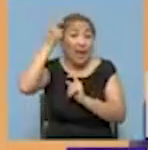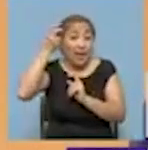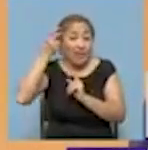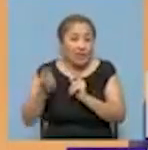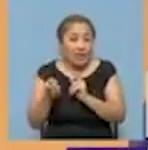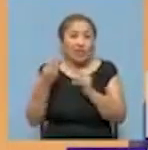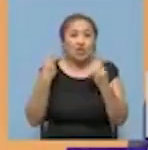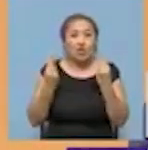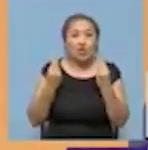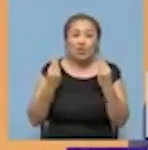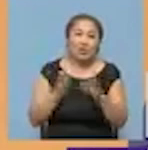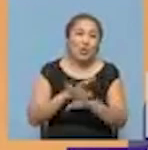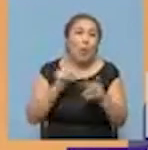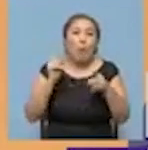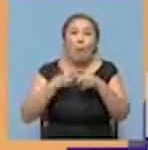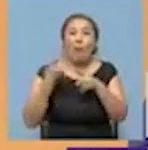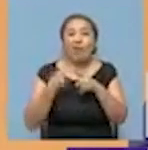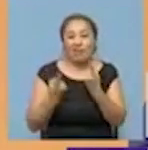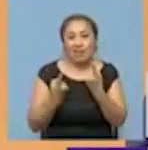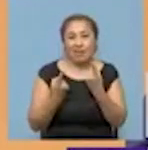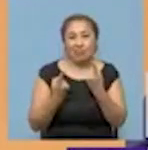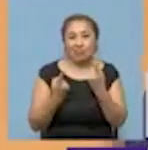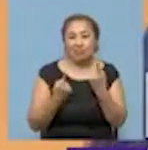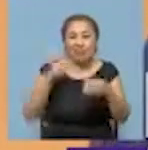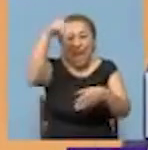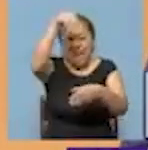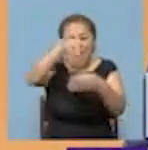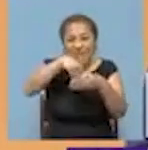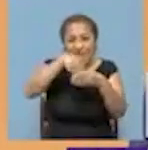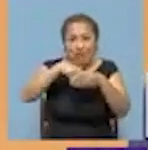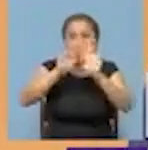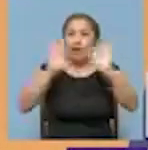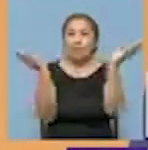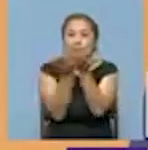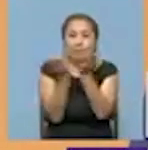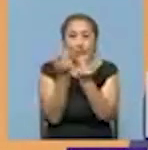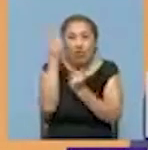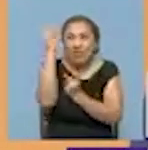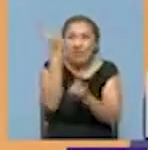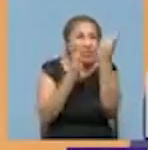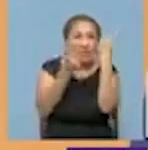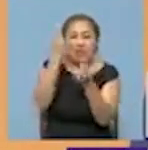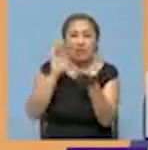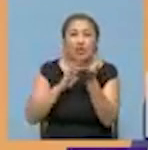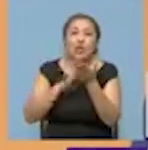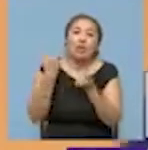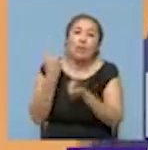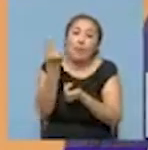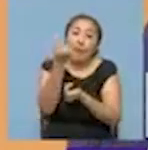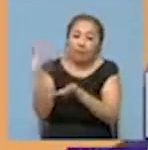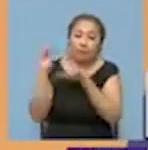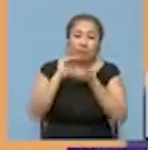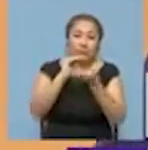instrumento de una feroz política global no sólo política económica a través de préstamos terribles